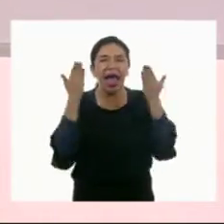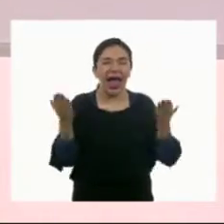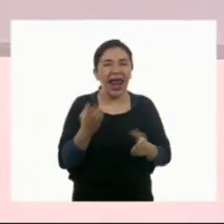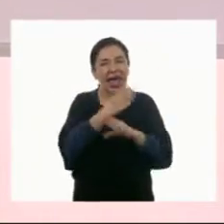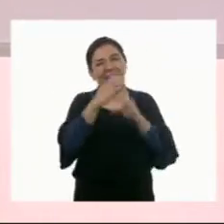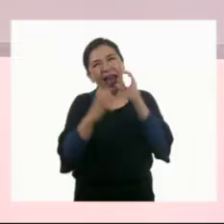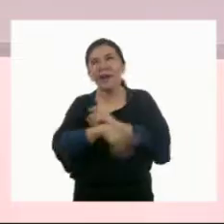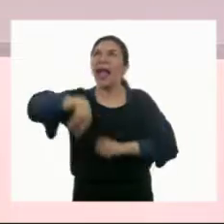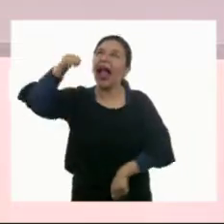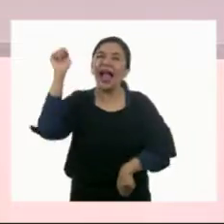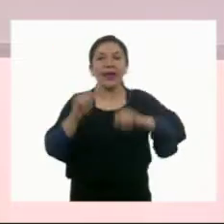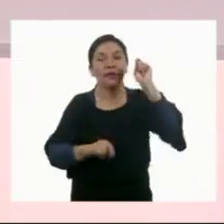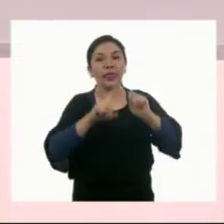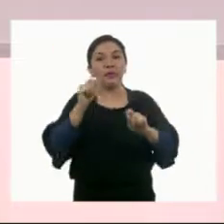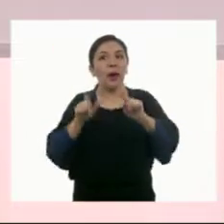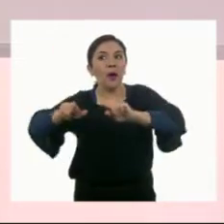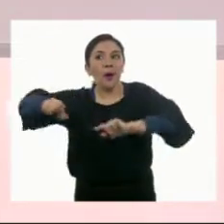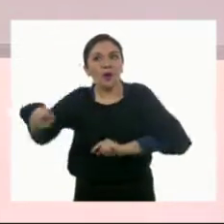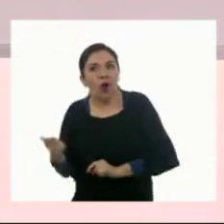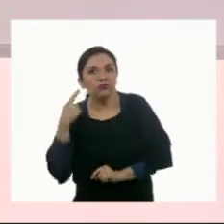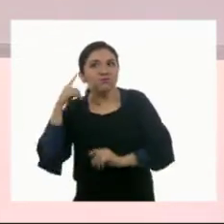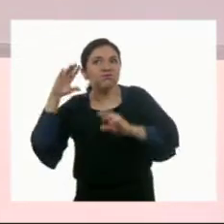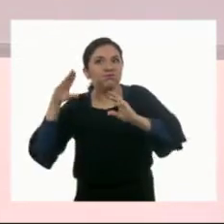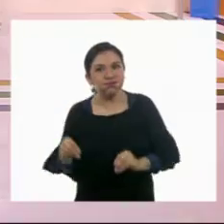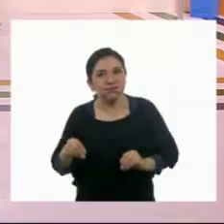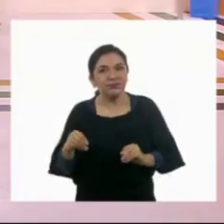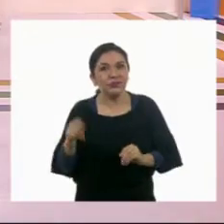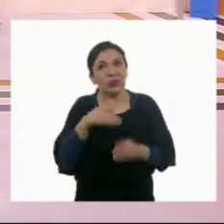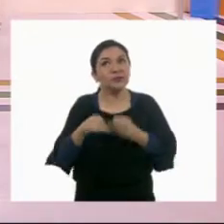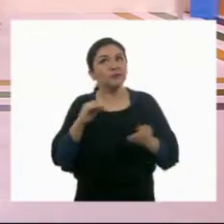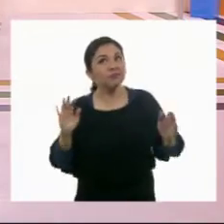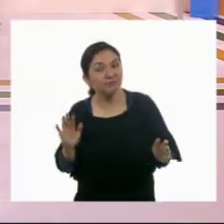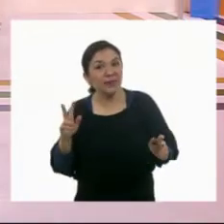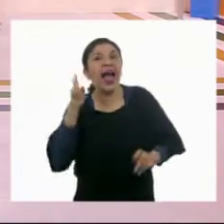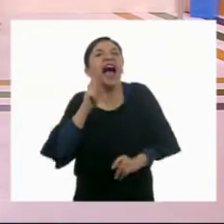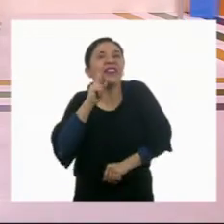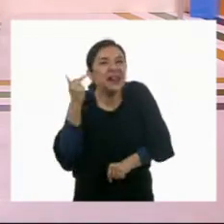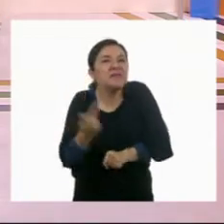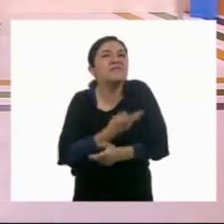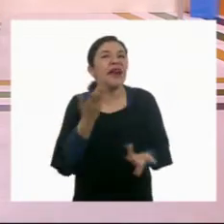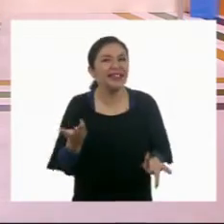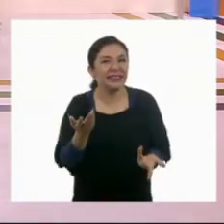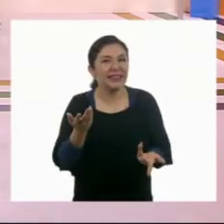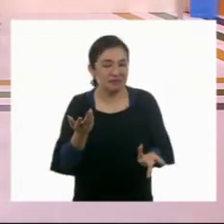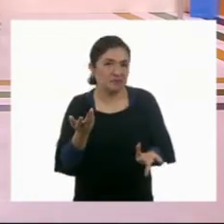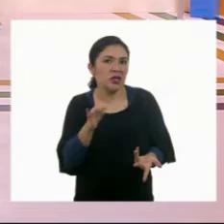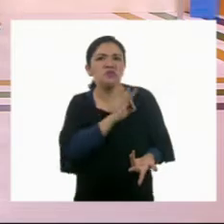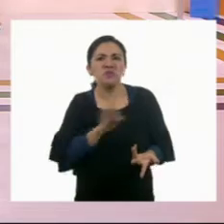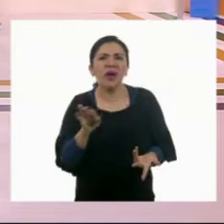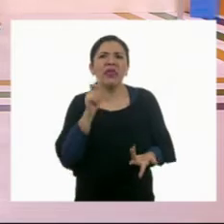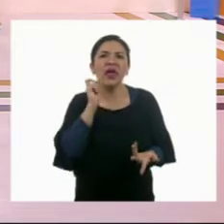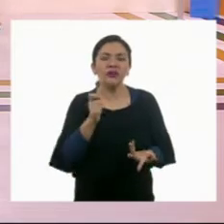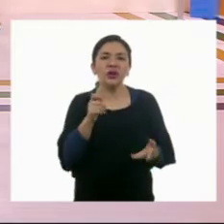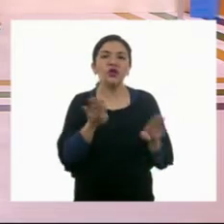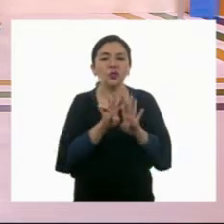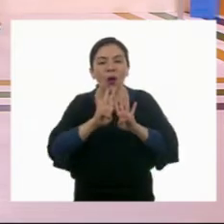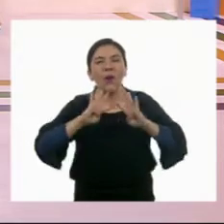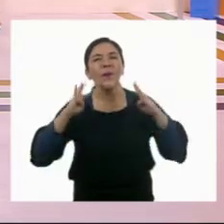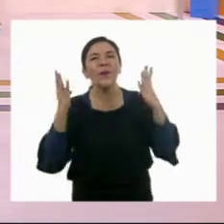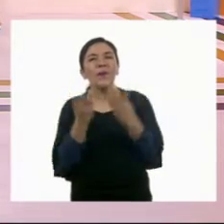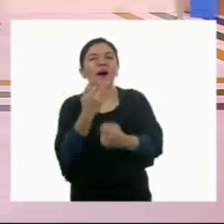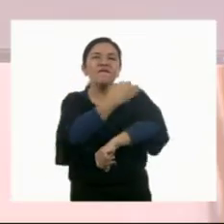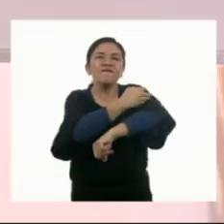objeto y de repente... Le baje. Exacto, se las quita. Sí, sí, sí. A ver qué tal. Y puede ser una verbena